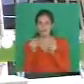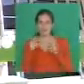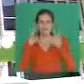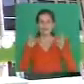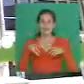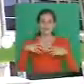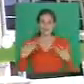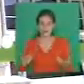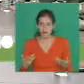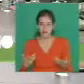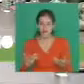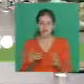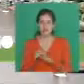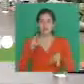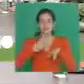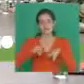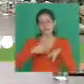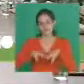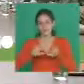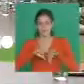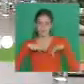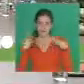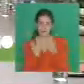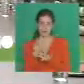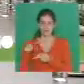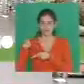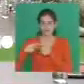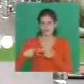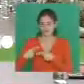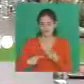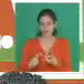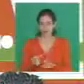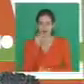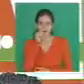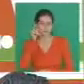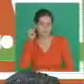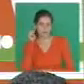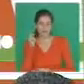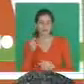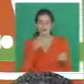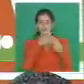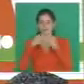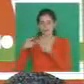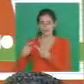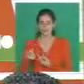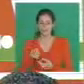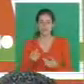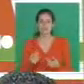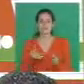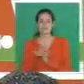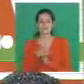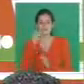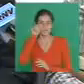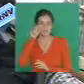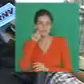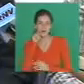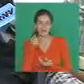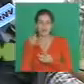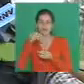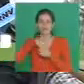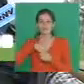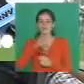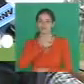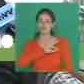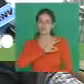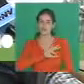son infancia, familia, reproducción, género, diversidad sexual e inclusión social. Que el Estado